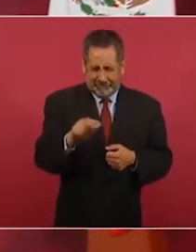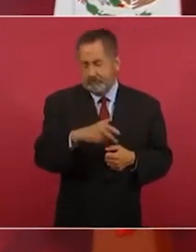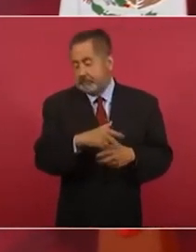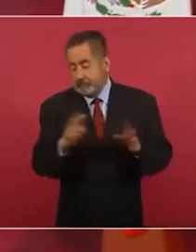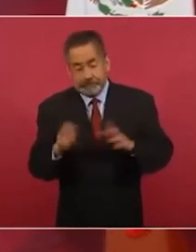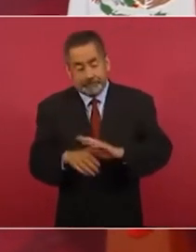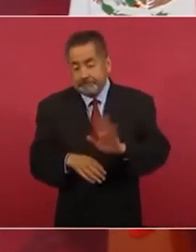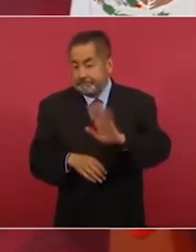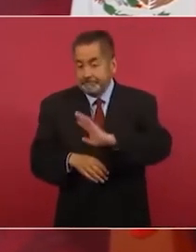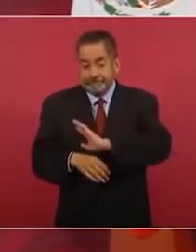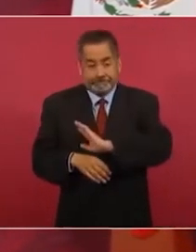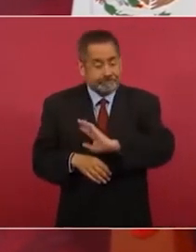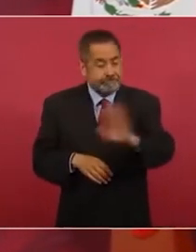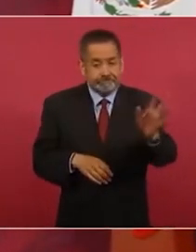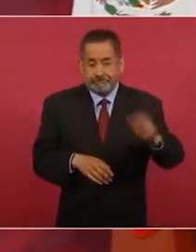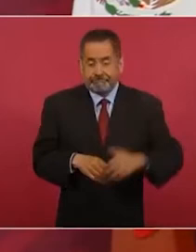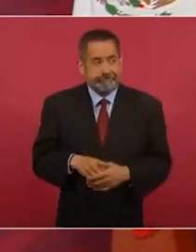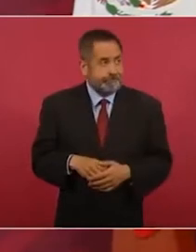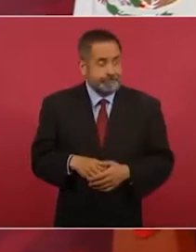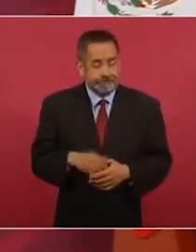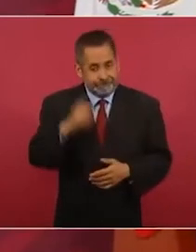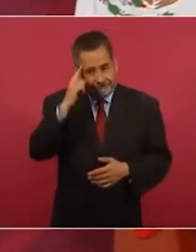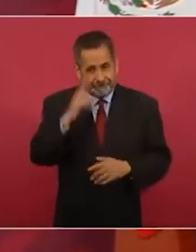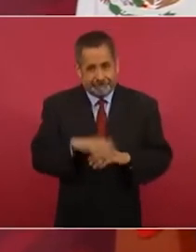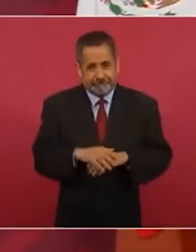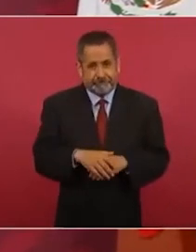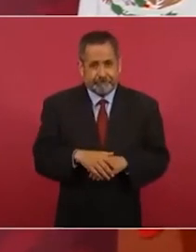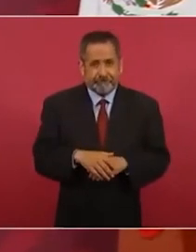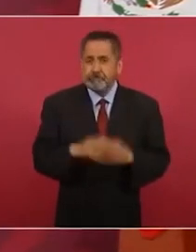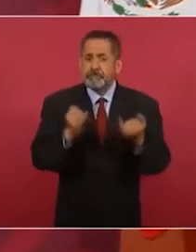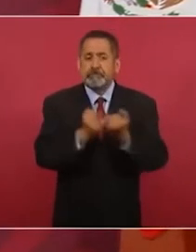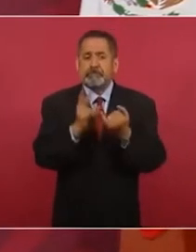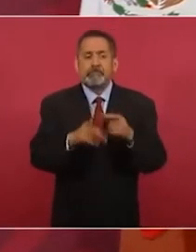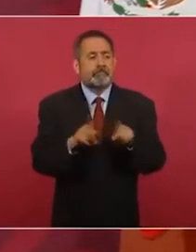No, no, no. Pero también, como el caso